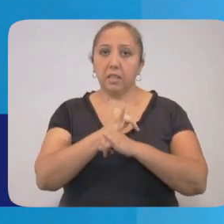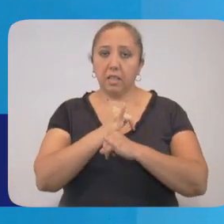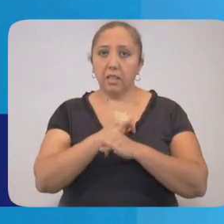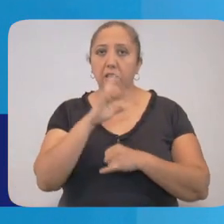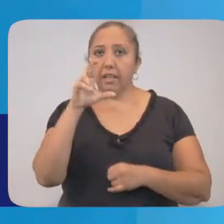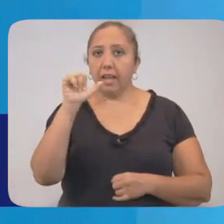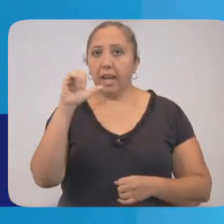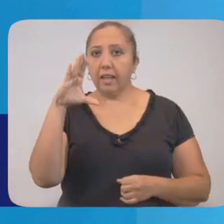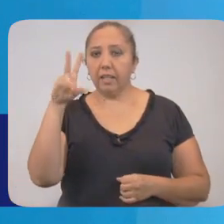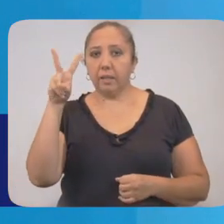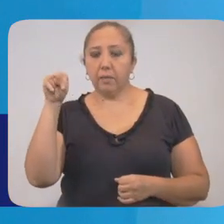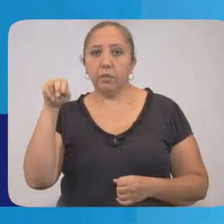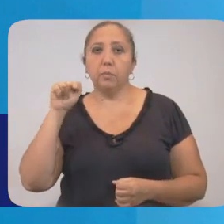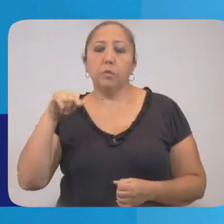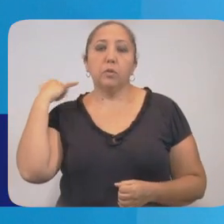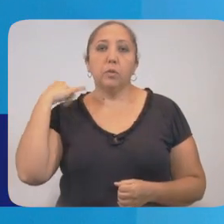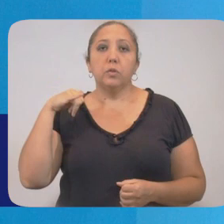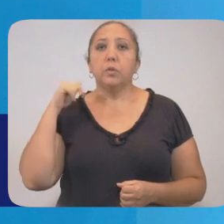micrositio